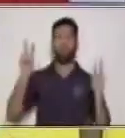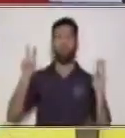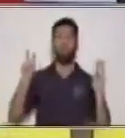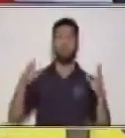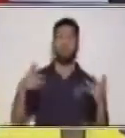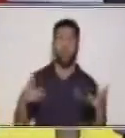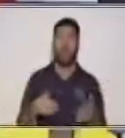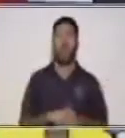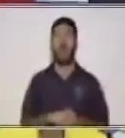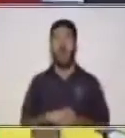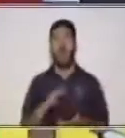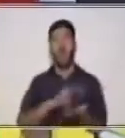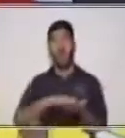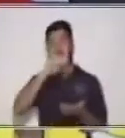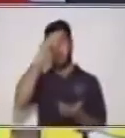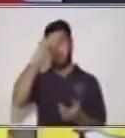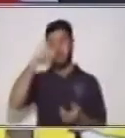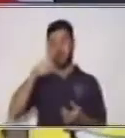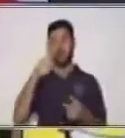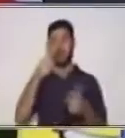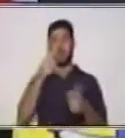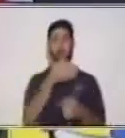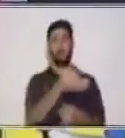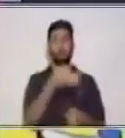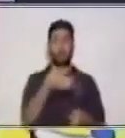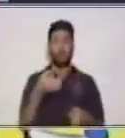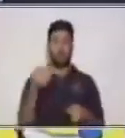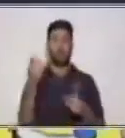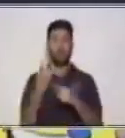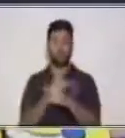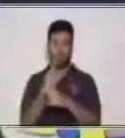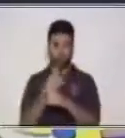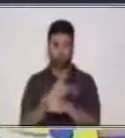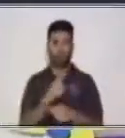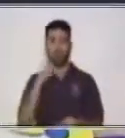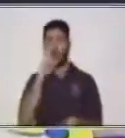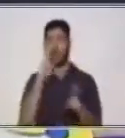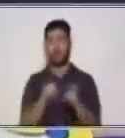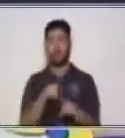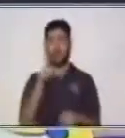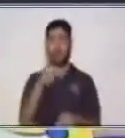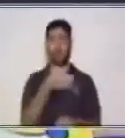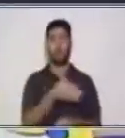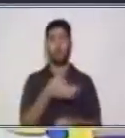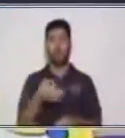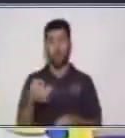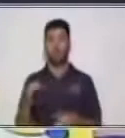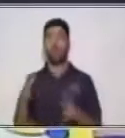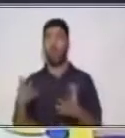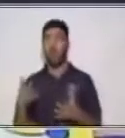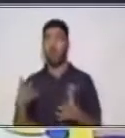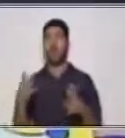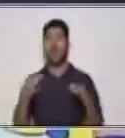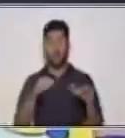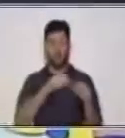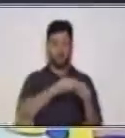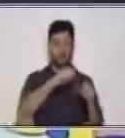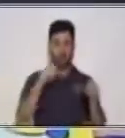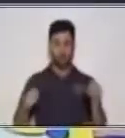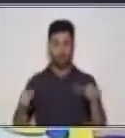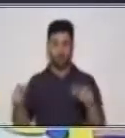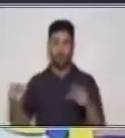usar monedas. También es muy importante que las monedas se guardan en un